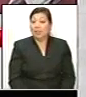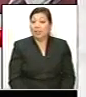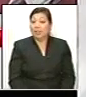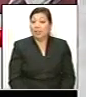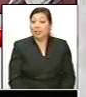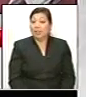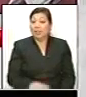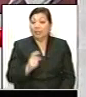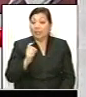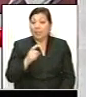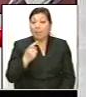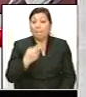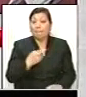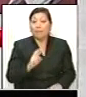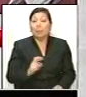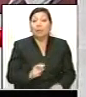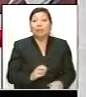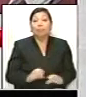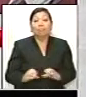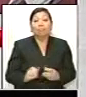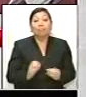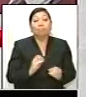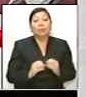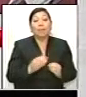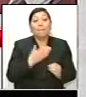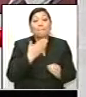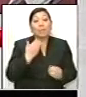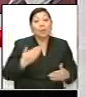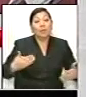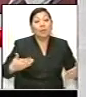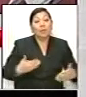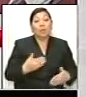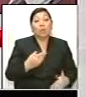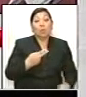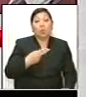y necesidad pública la rehabilitación y mejoramiento de la carretera